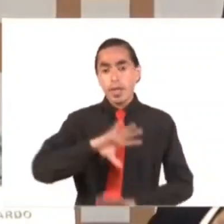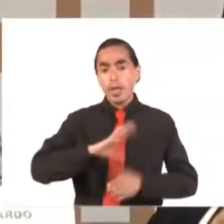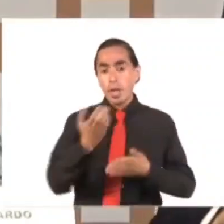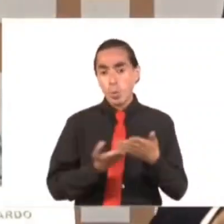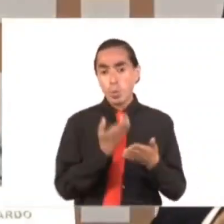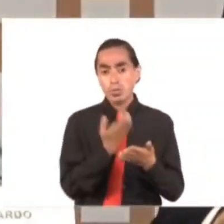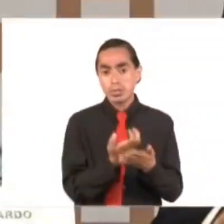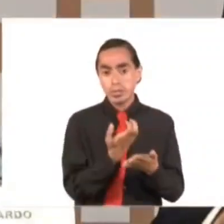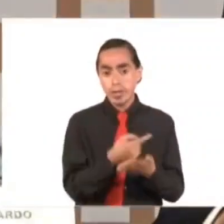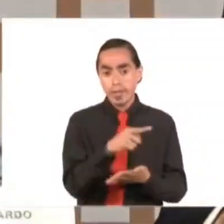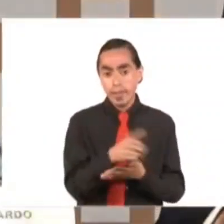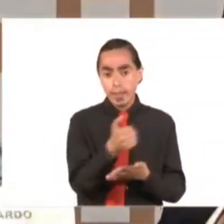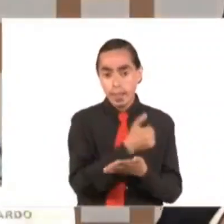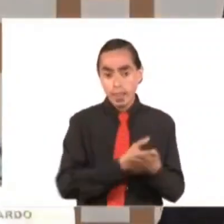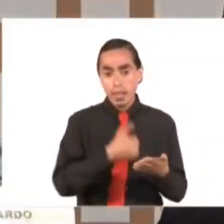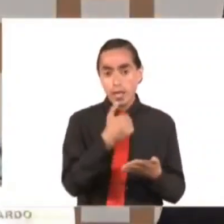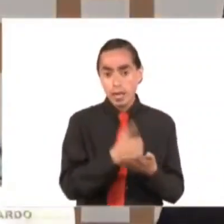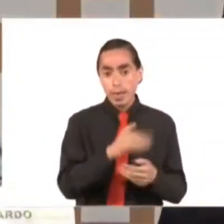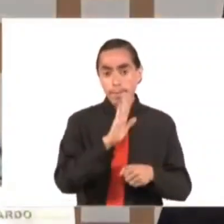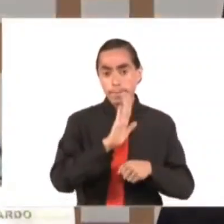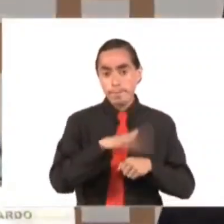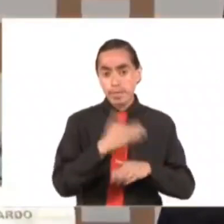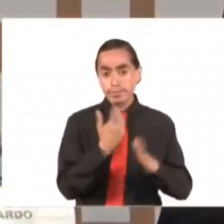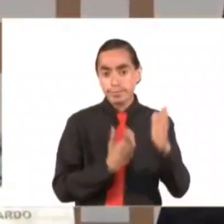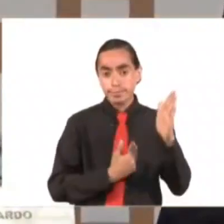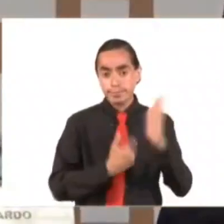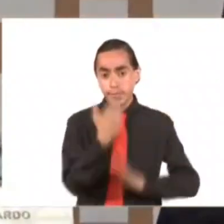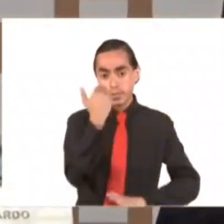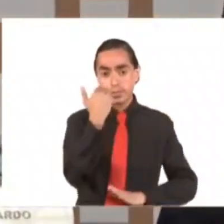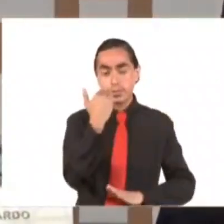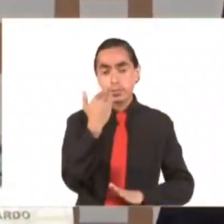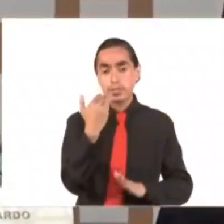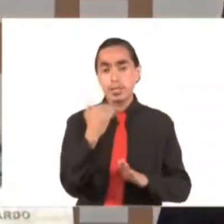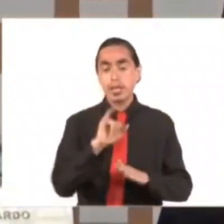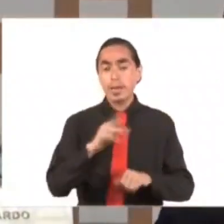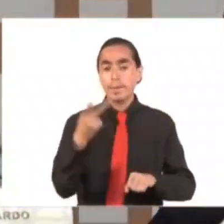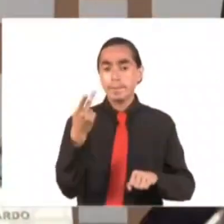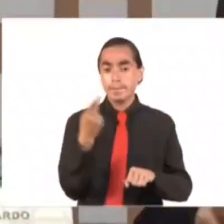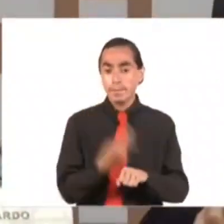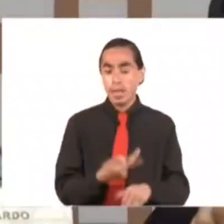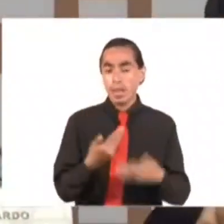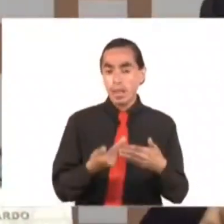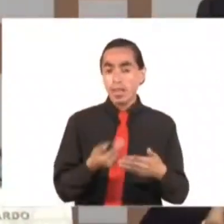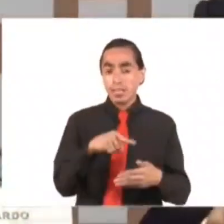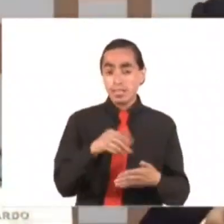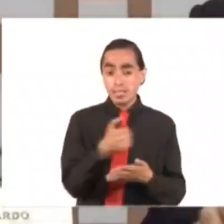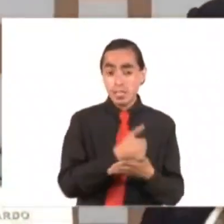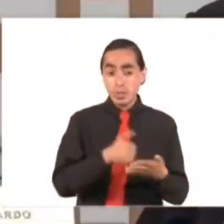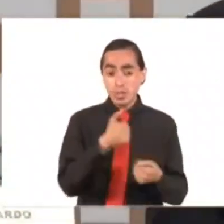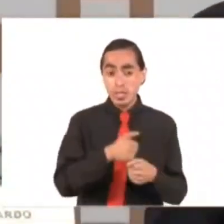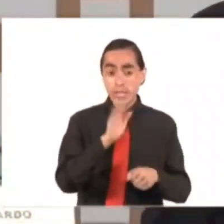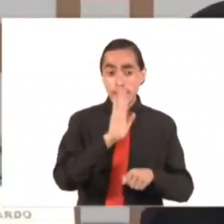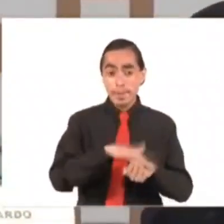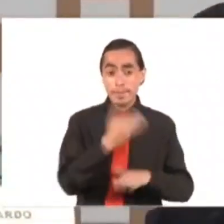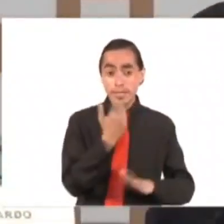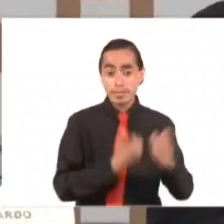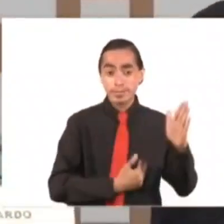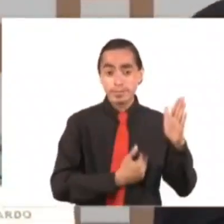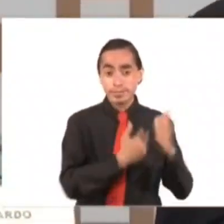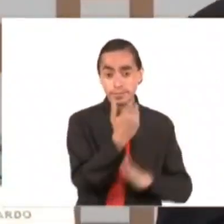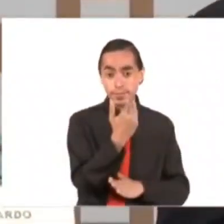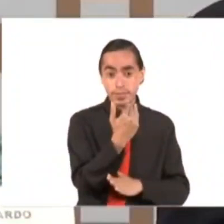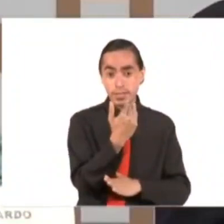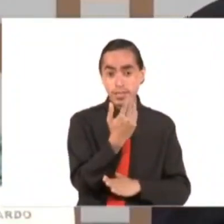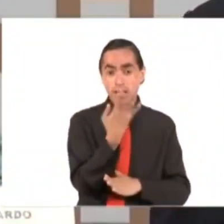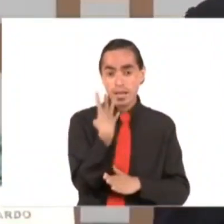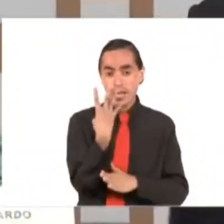economía de la ciudad que va creciendo. De hecho, fuimos la entidad que más creció económicamente en el segundo